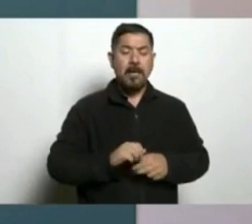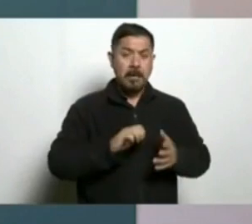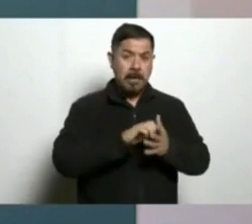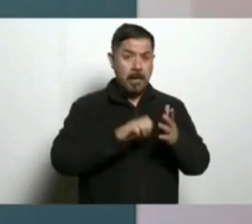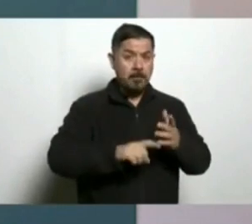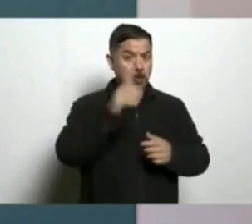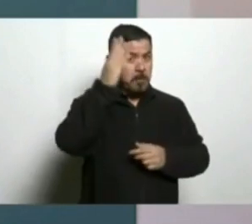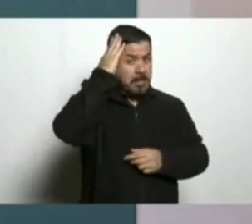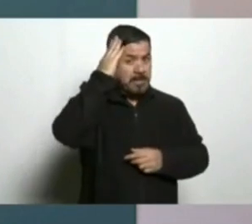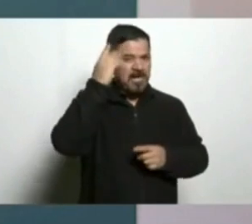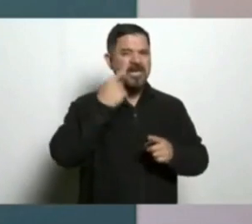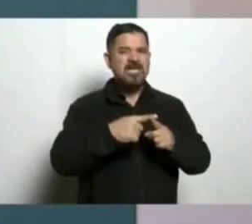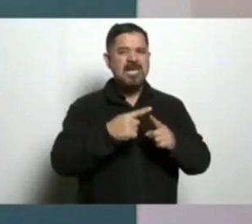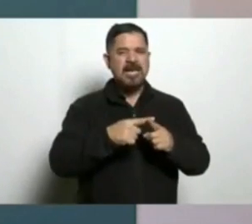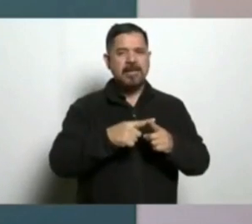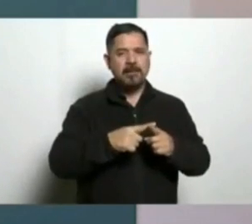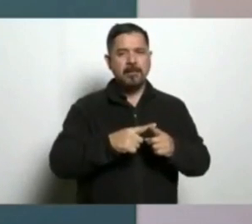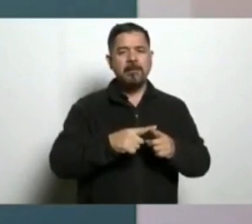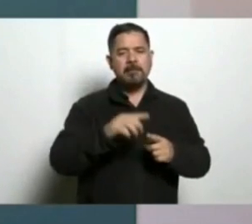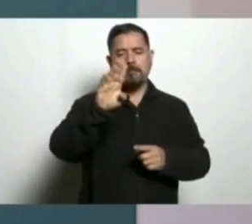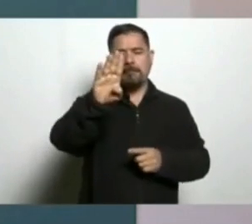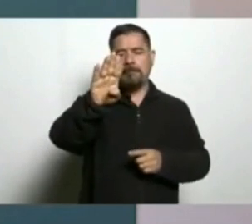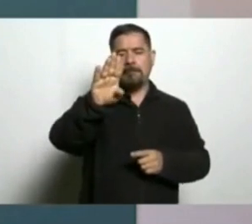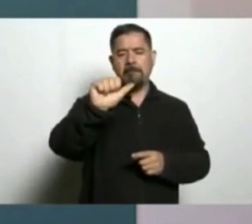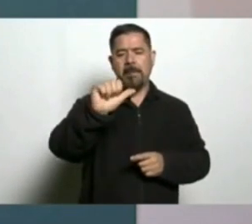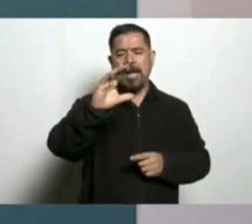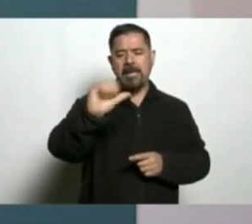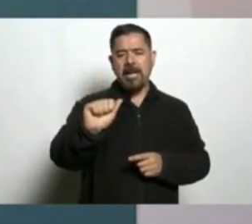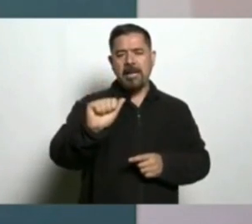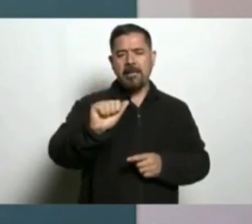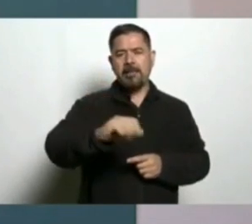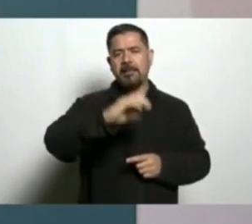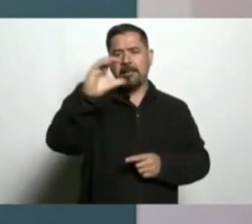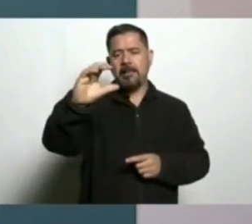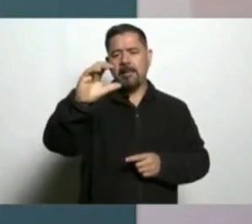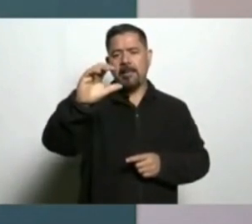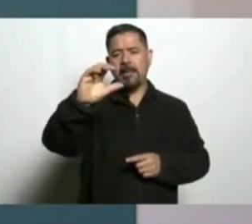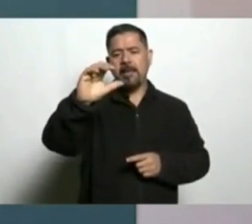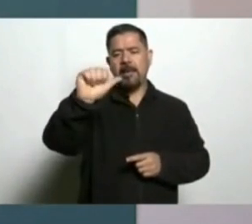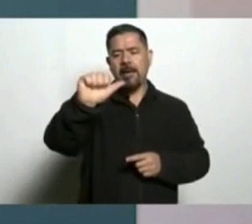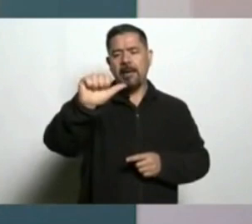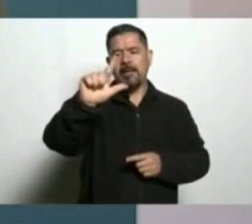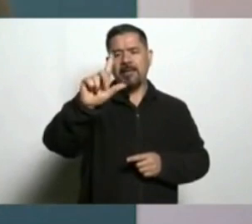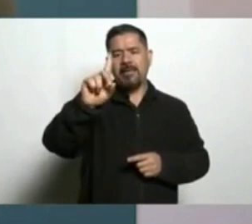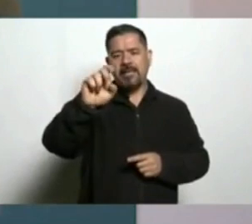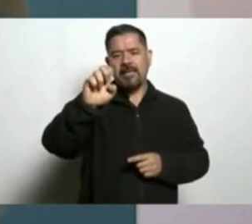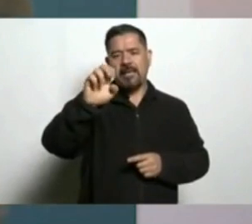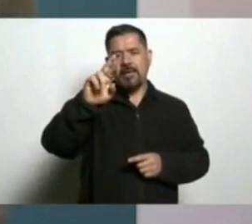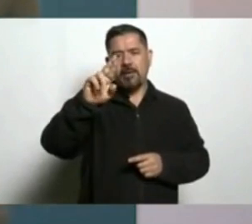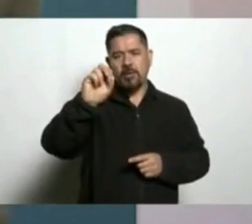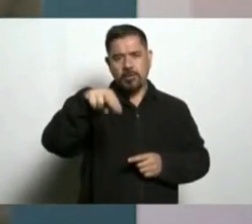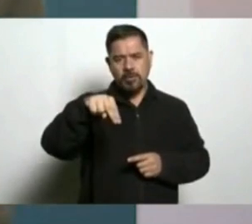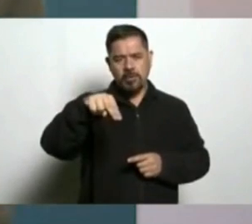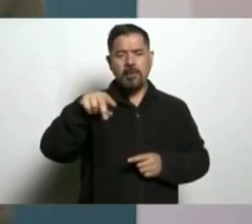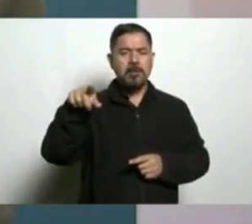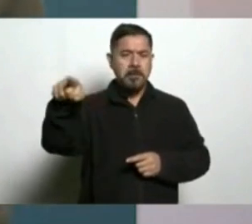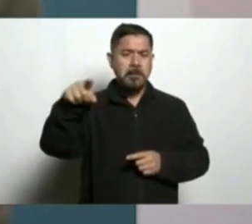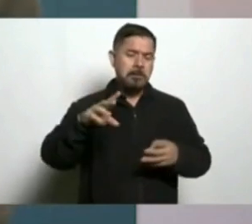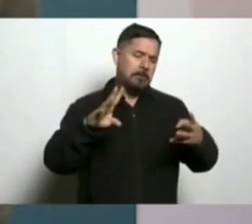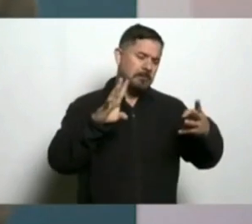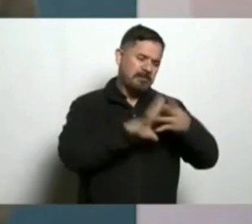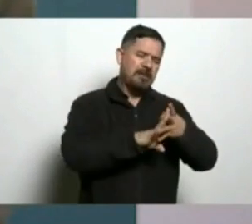en esa horrenda cárcel de San Juan de Ulúa hasta que triunfa